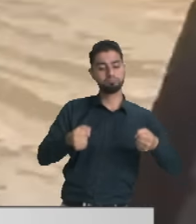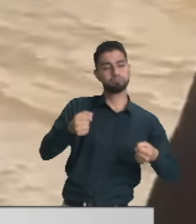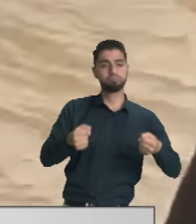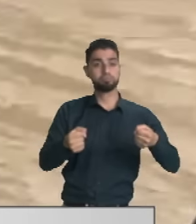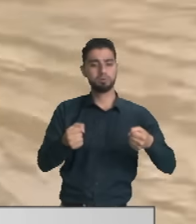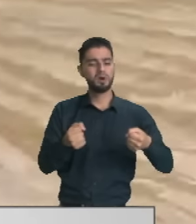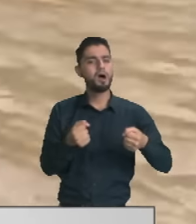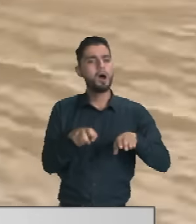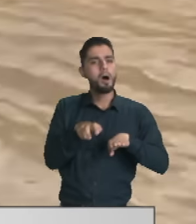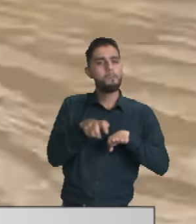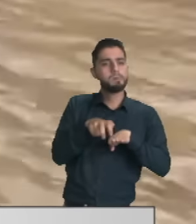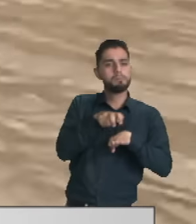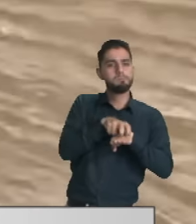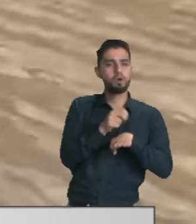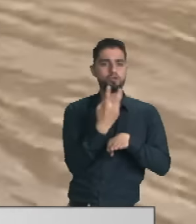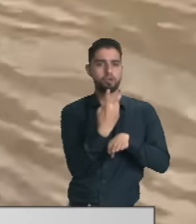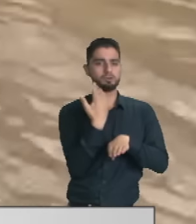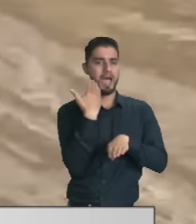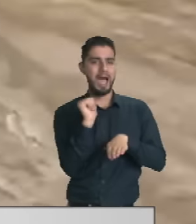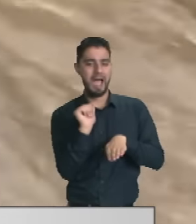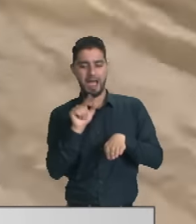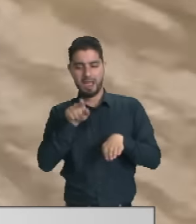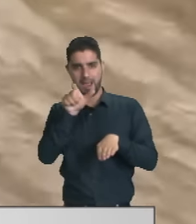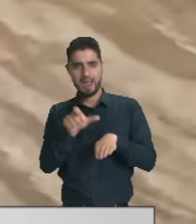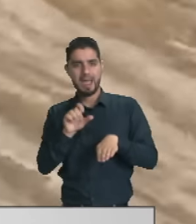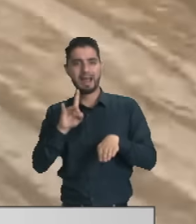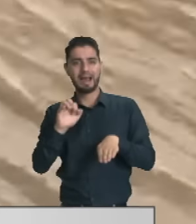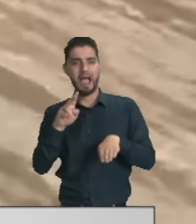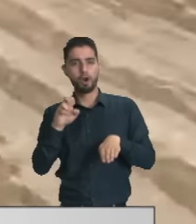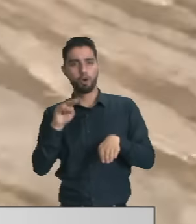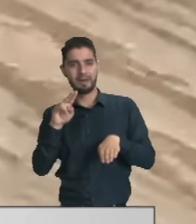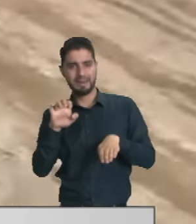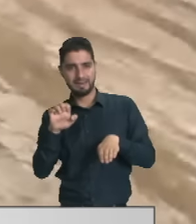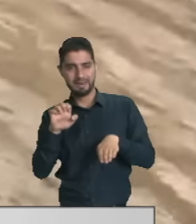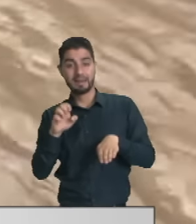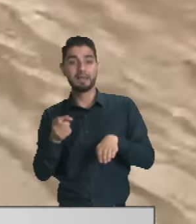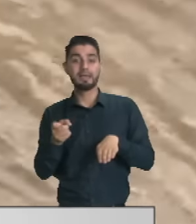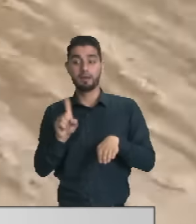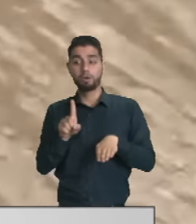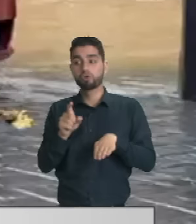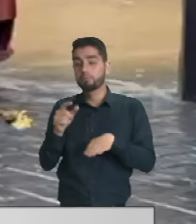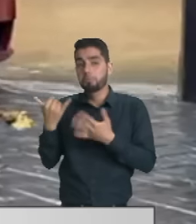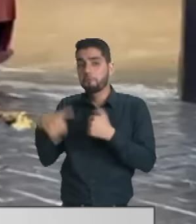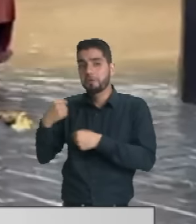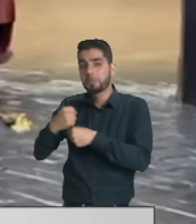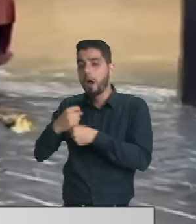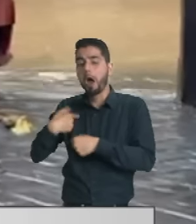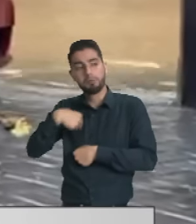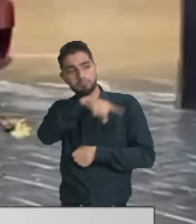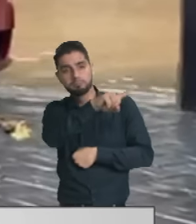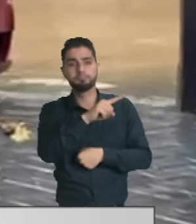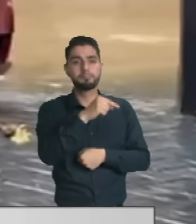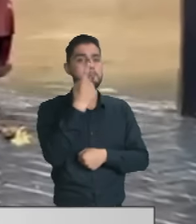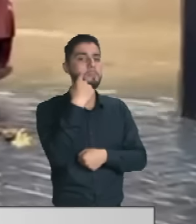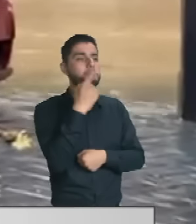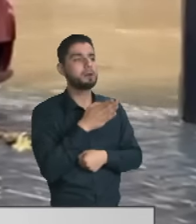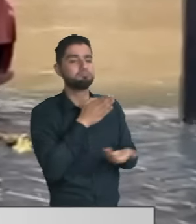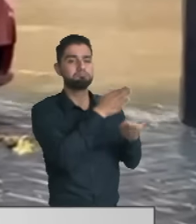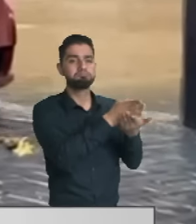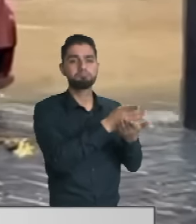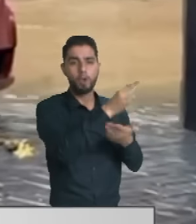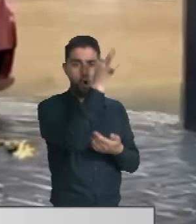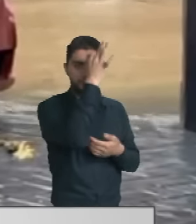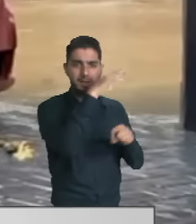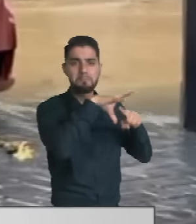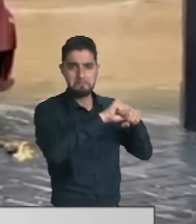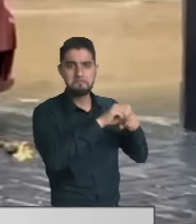Martínez, quien acababa de salir de turno e iba a recoger a su papá, que estaba en una cita médica. La acompañaba